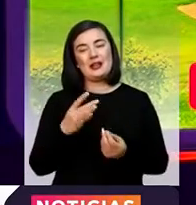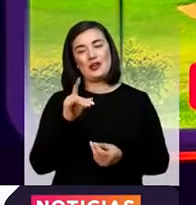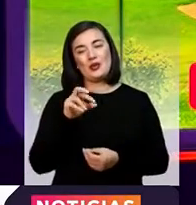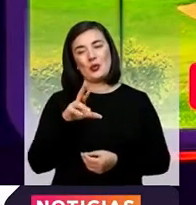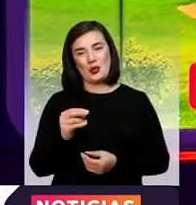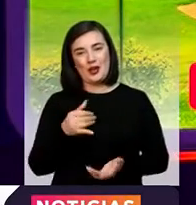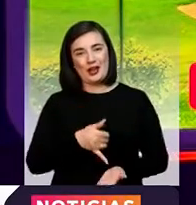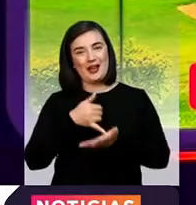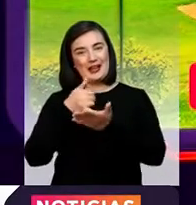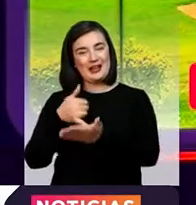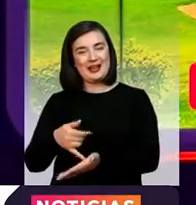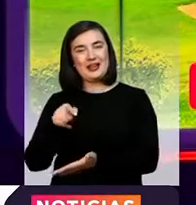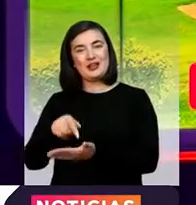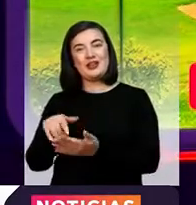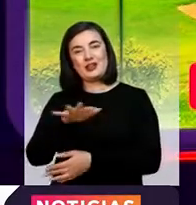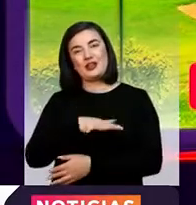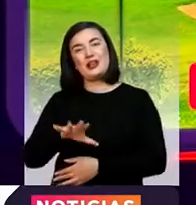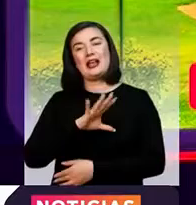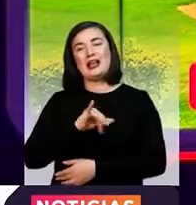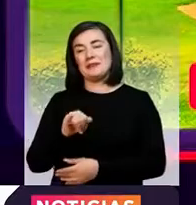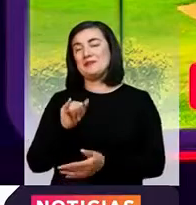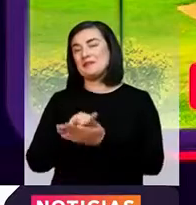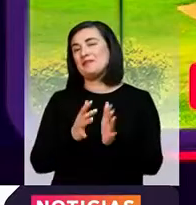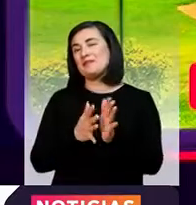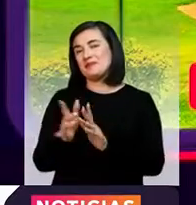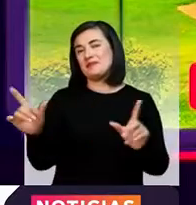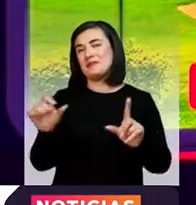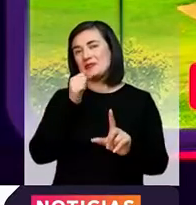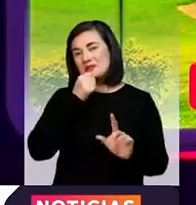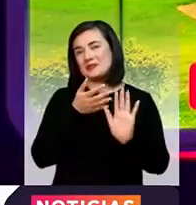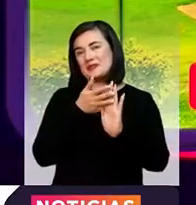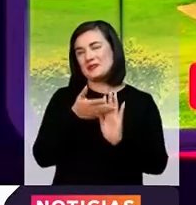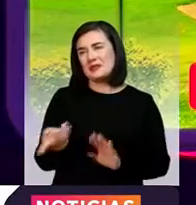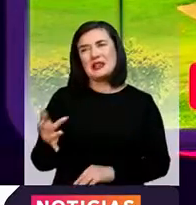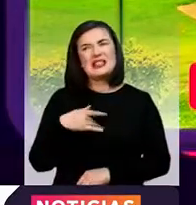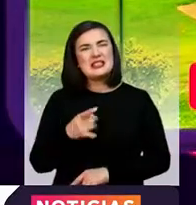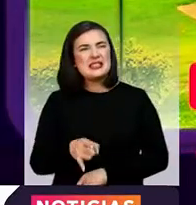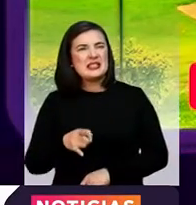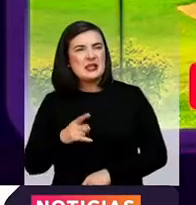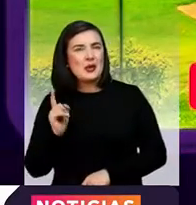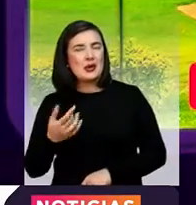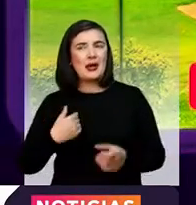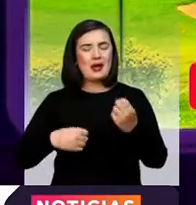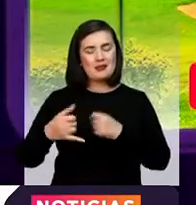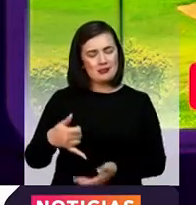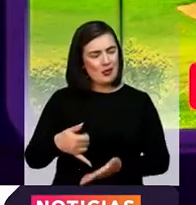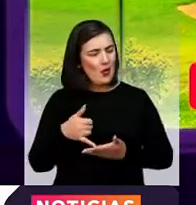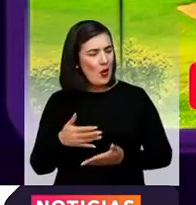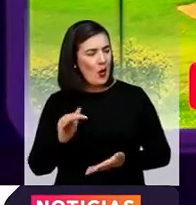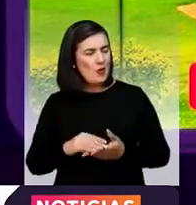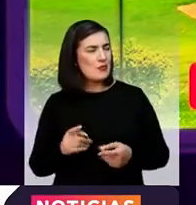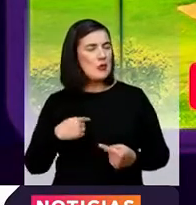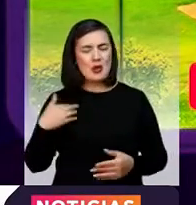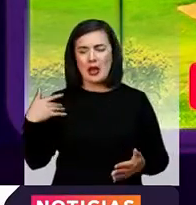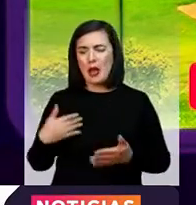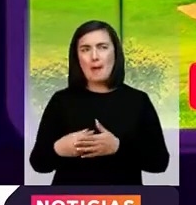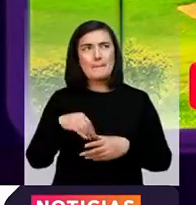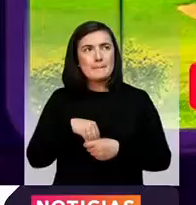se desarrolló en la ciudad de Cali. También en Noticias Capital nos contó sus sensaciones luego del triunfo y de volver a competir después de tanto